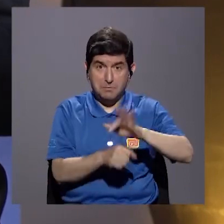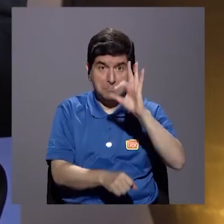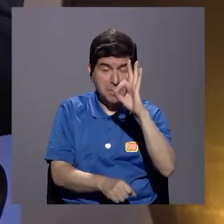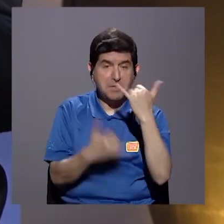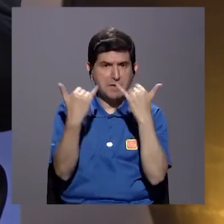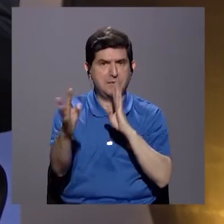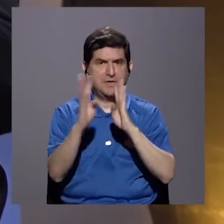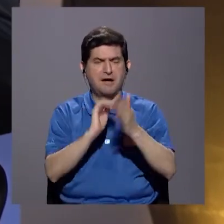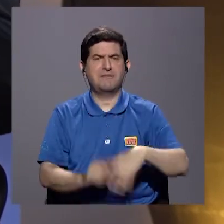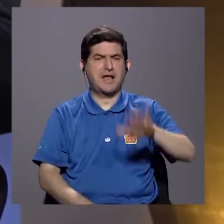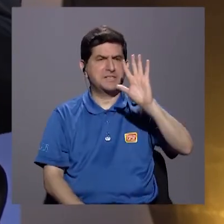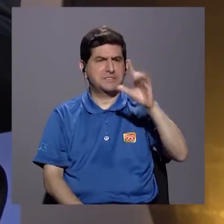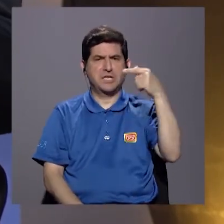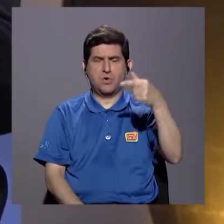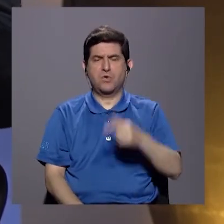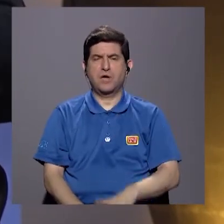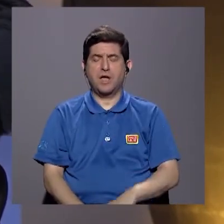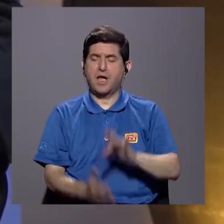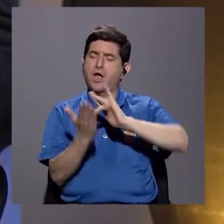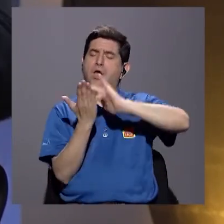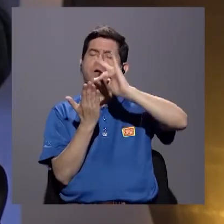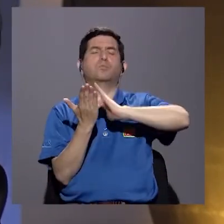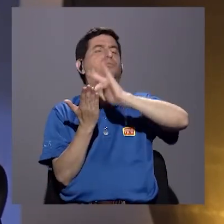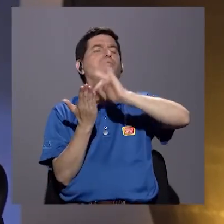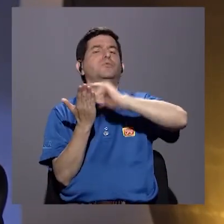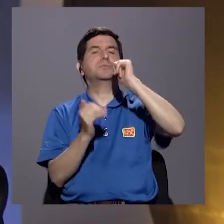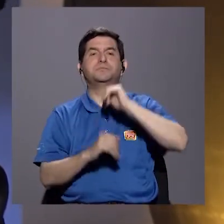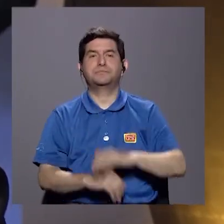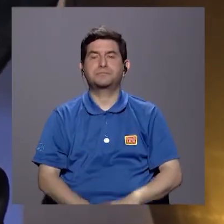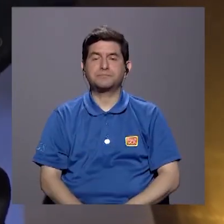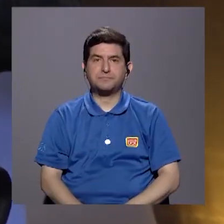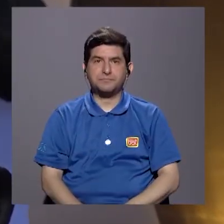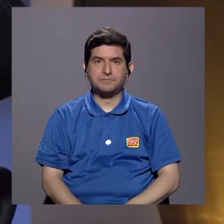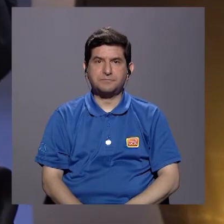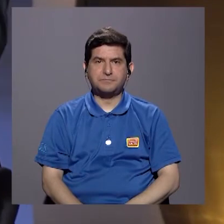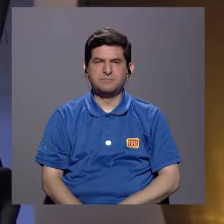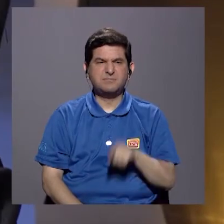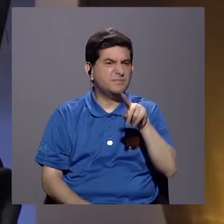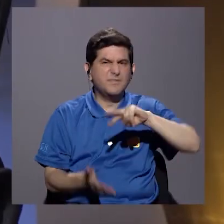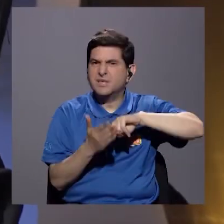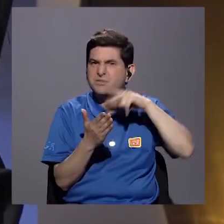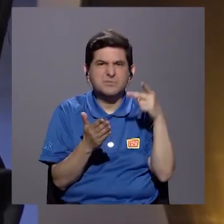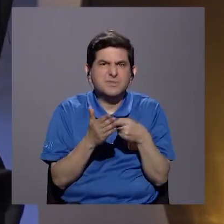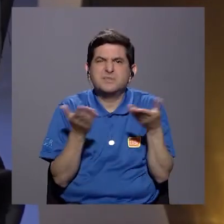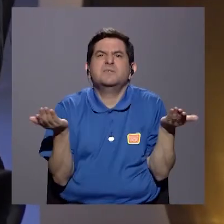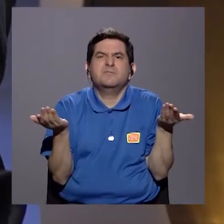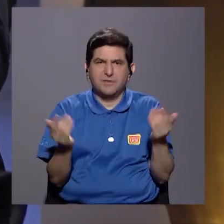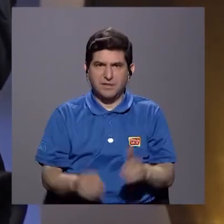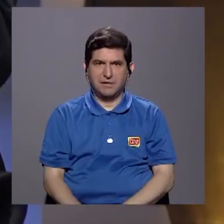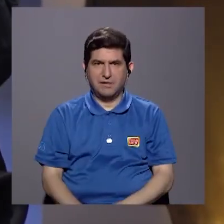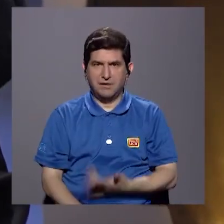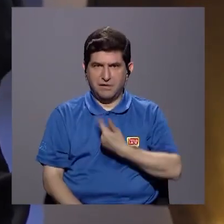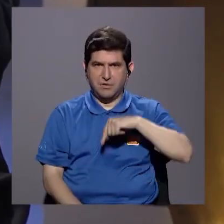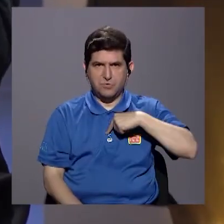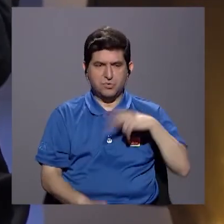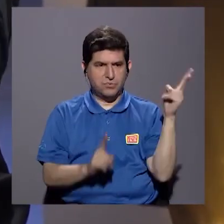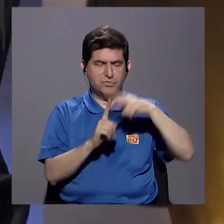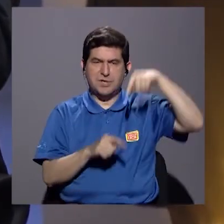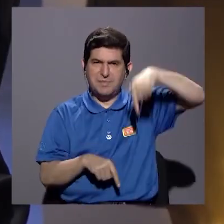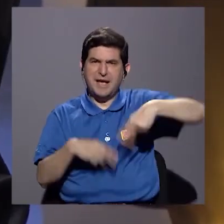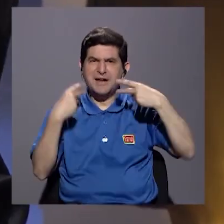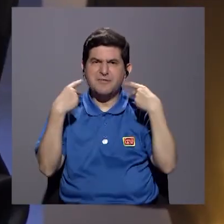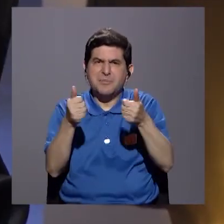tiempo, porque ya se está hablando que viene la 5G a los teléfonos celulares, ¿verdad? Bueno, ¿qué significa eso? ¿Cómo lo podemos